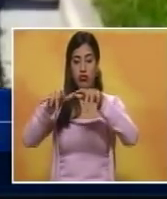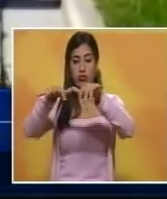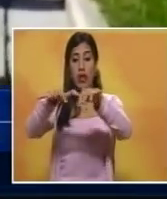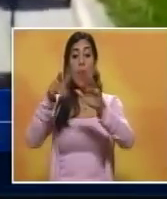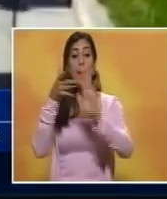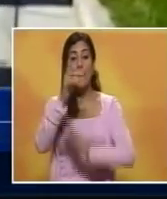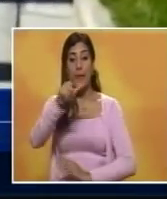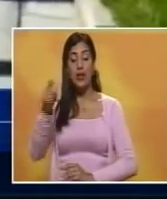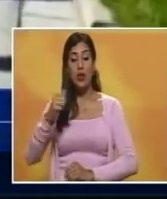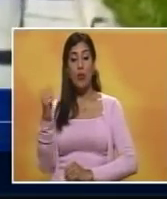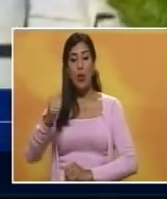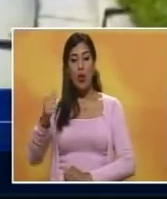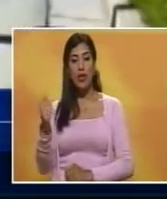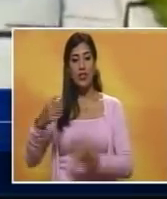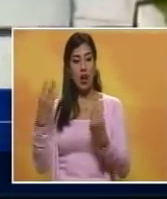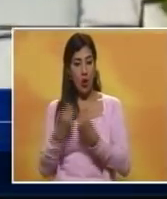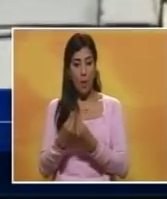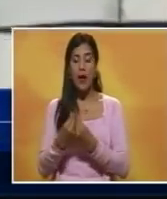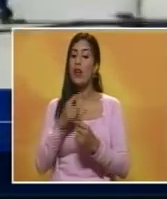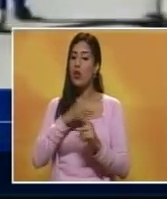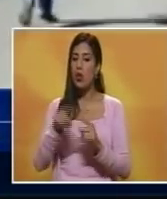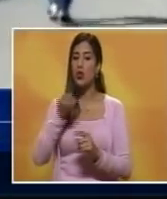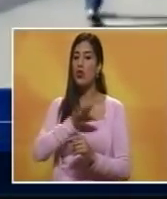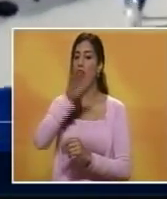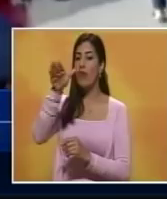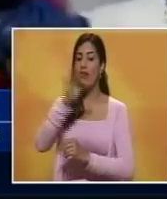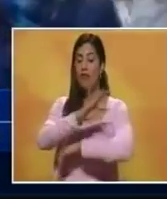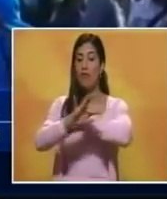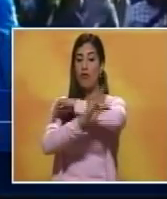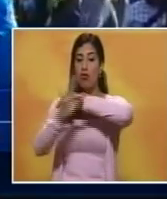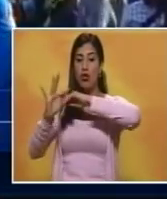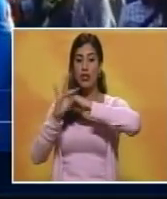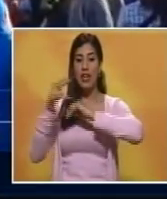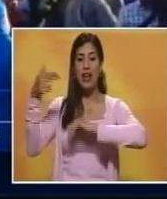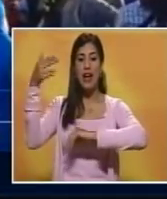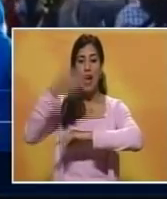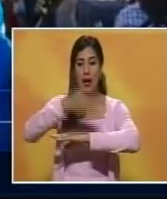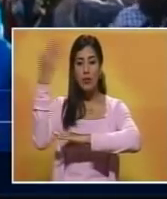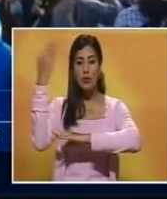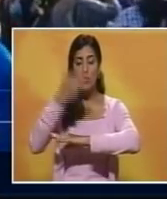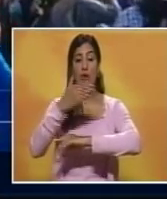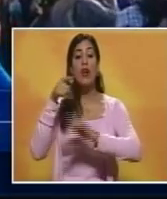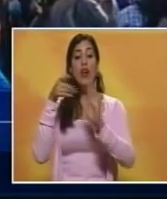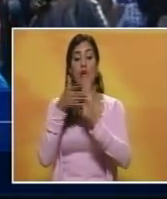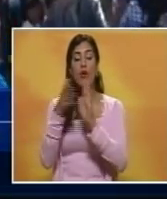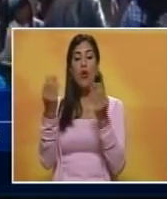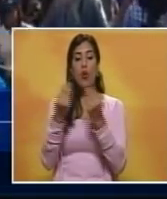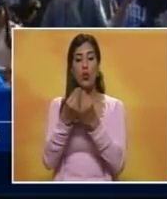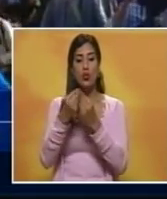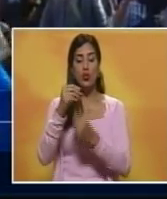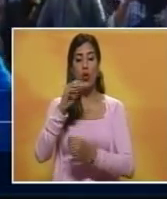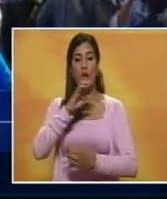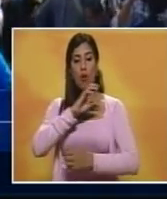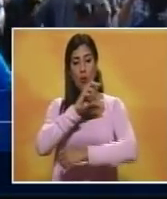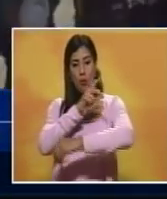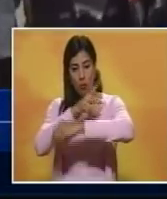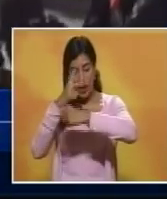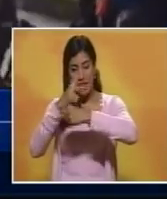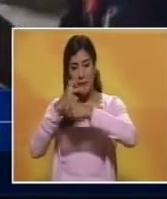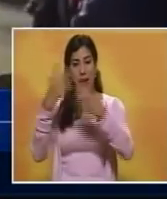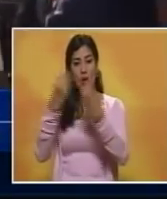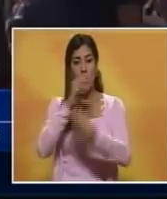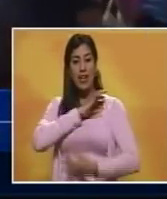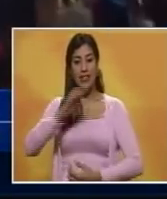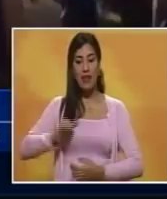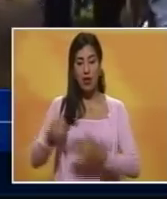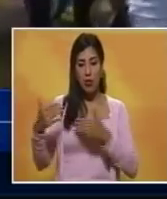acompañada de efectivos de la Policía Nacional Civil y partió hacia la frontera La Achadura, que conecta El Salvador con Guatemala. Se conoció que el grupo de